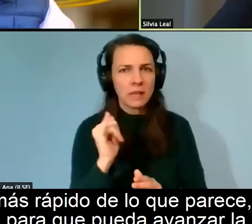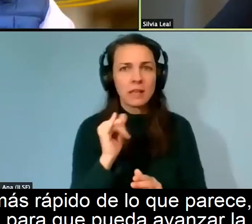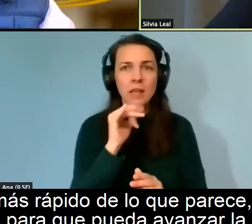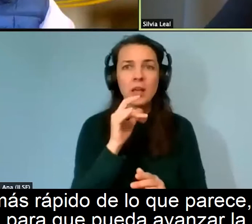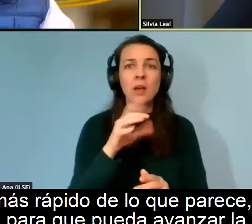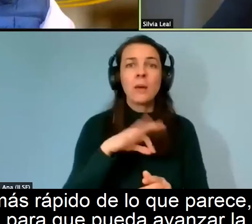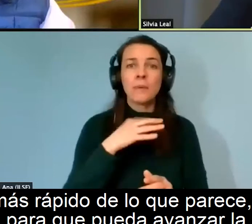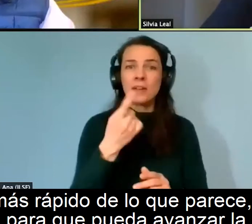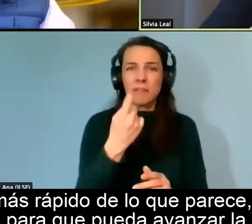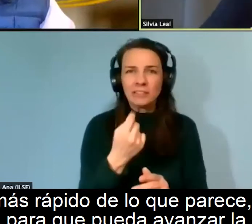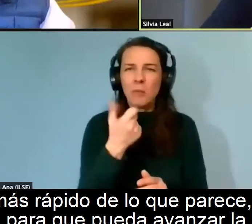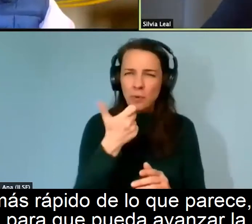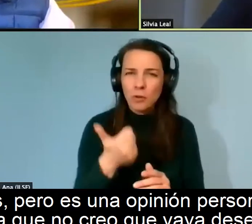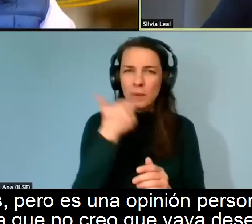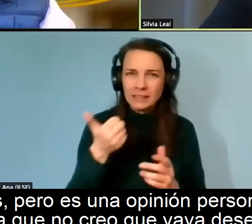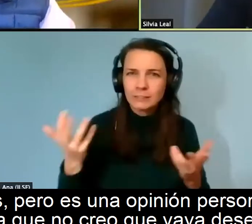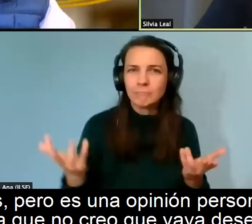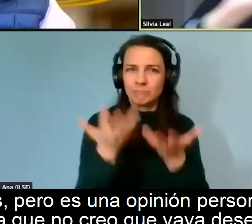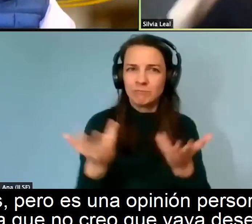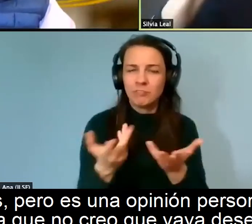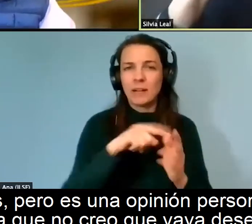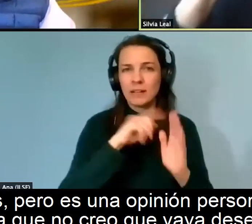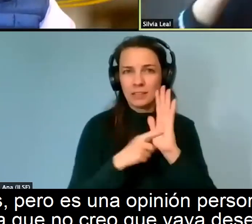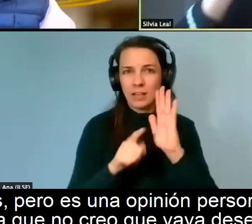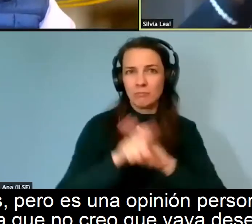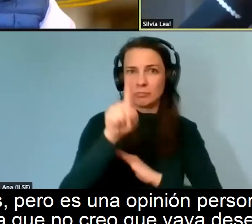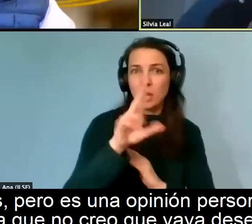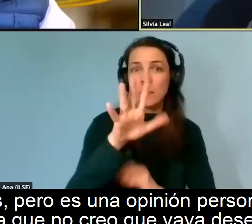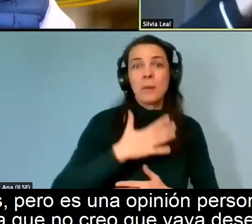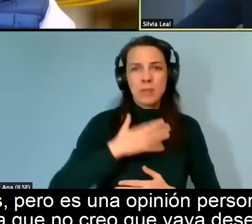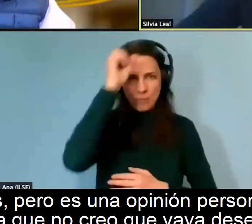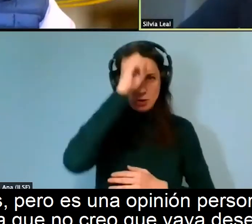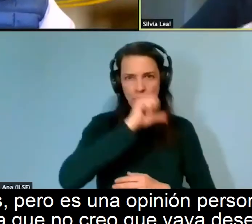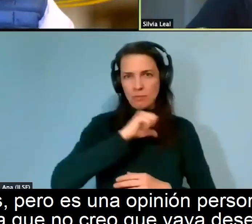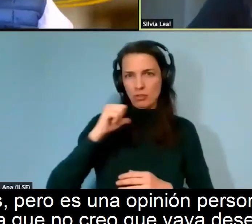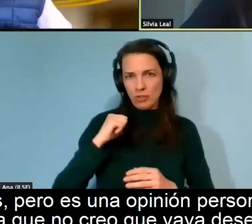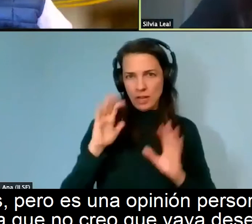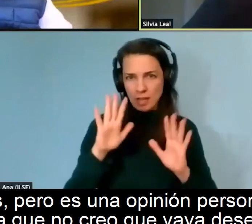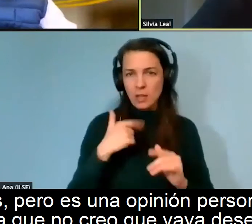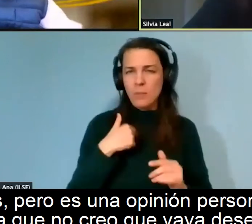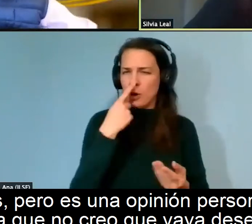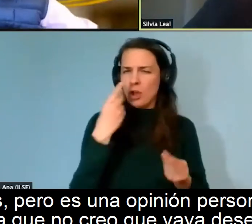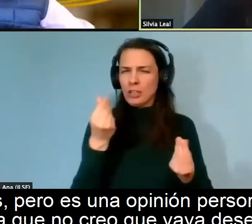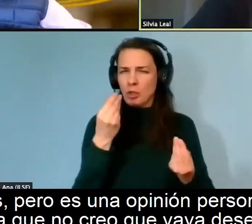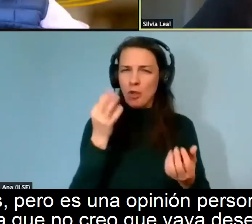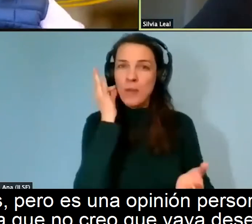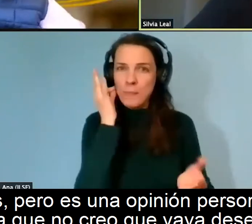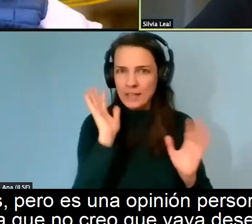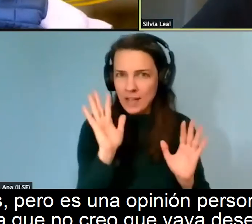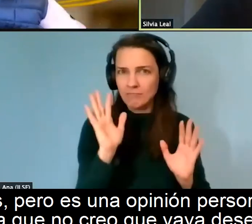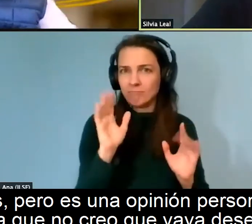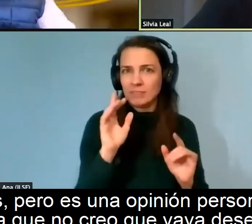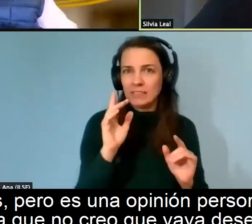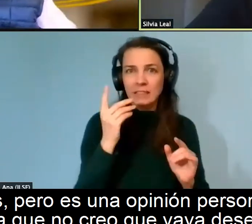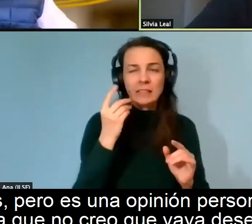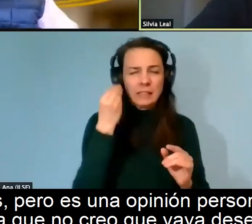avanzar la legislación y estas negociaciones. Pero ahí ya es una opinión personal y una intuición femenina que no creo que